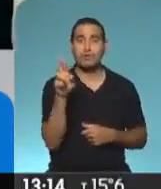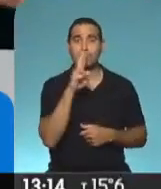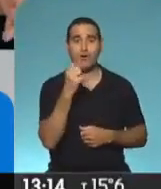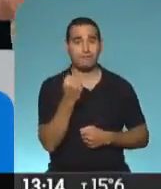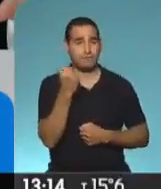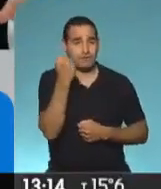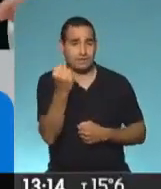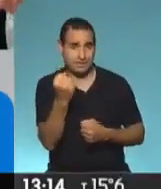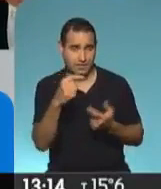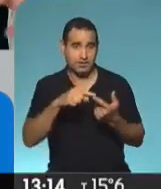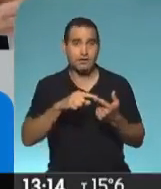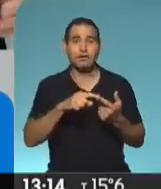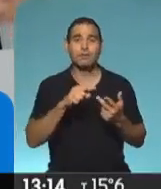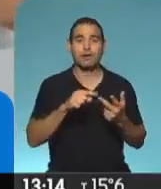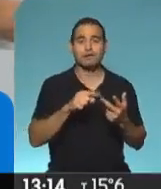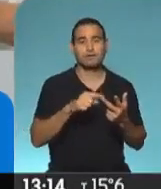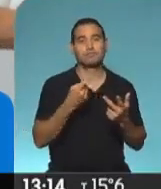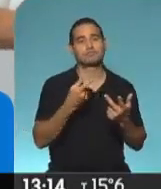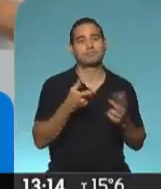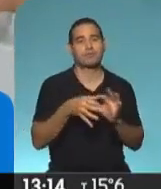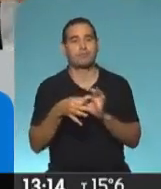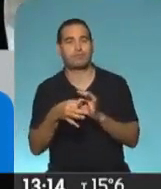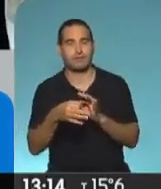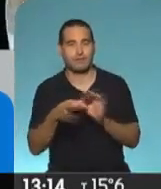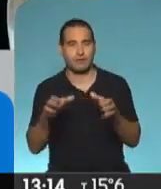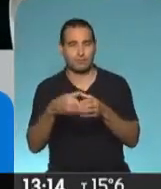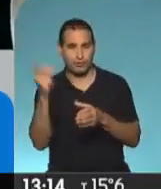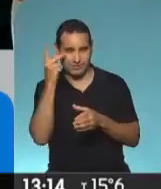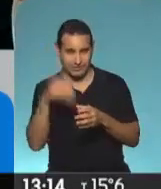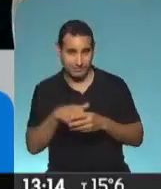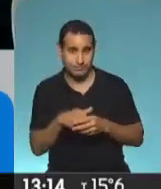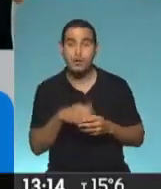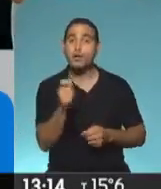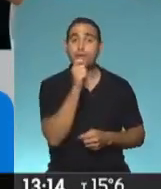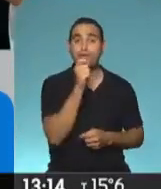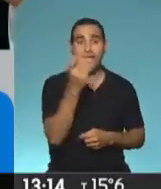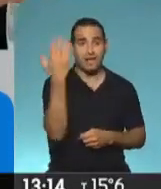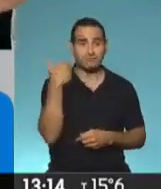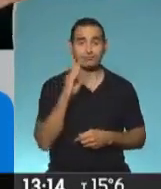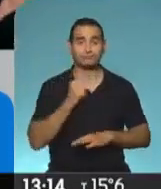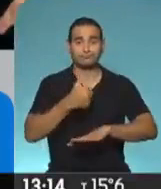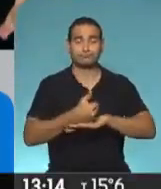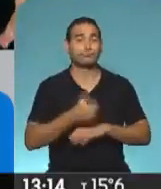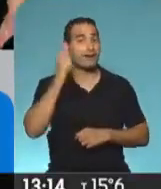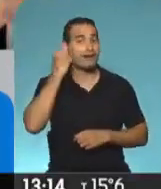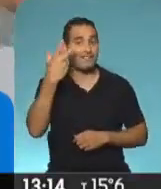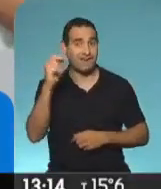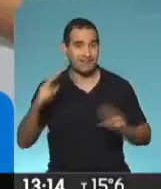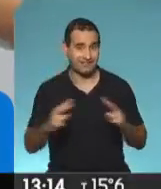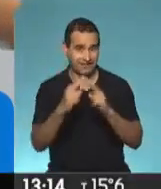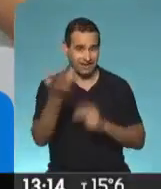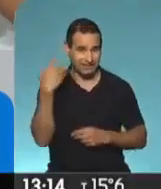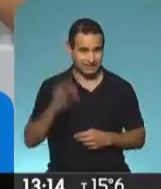y posiciones que los acercaban a la gestión del kirchnerismo. Hablamos de periodistas que cubrieron el G20, que se hizo en Buenos Aires